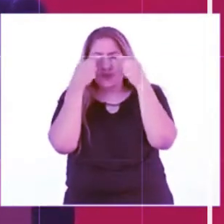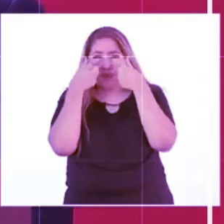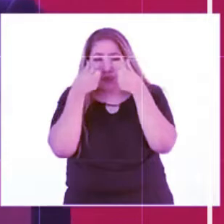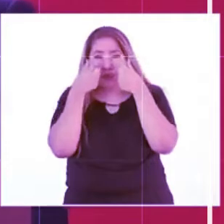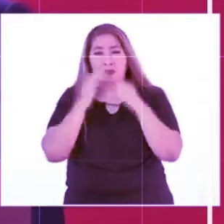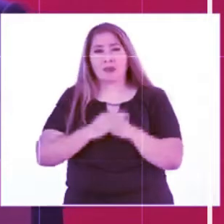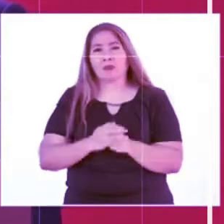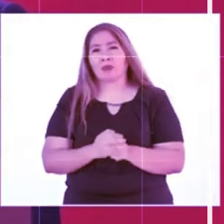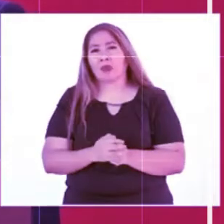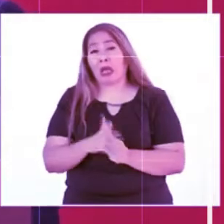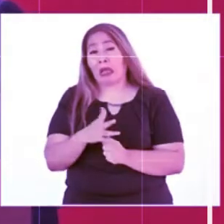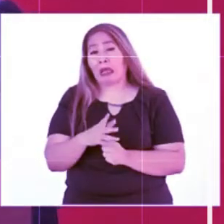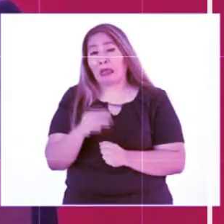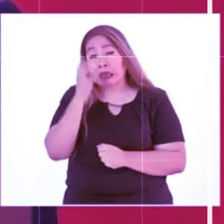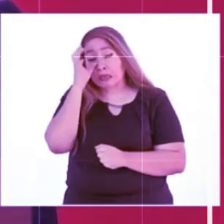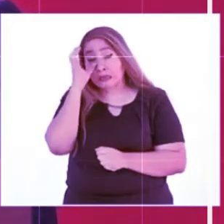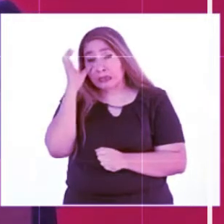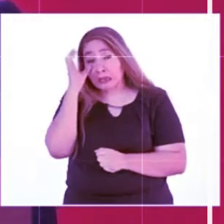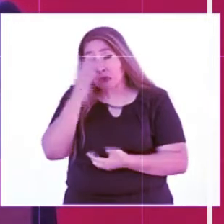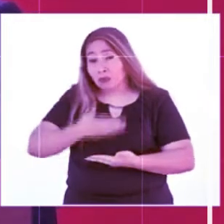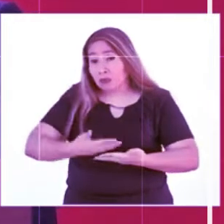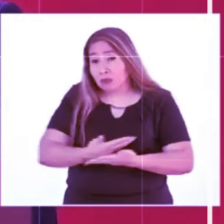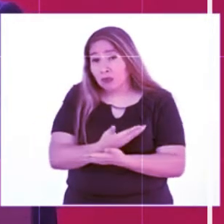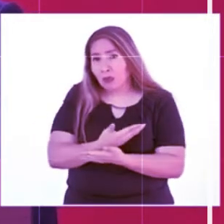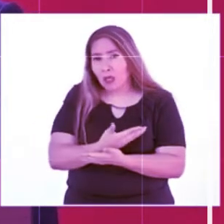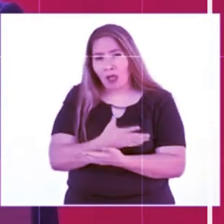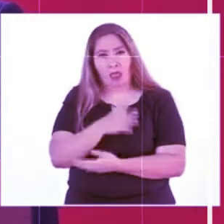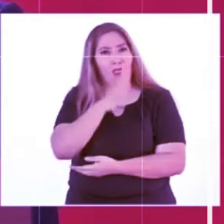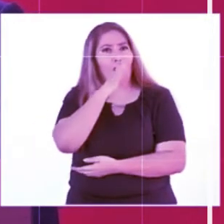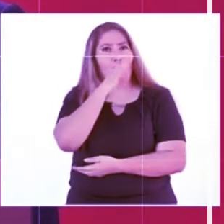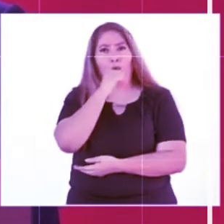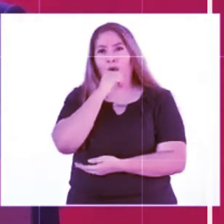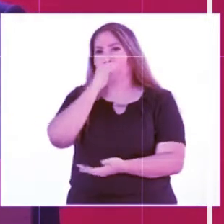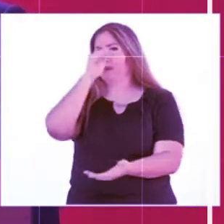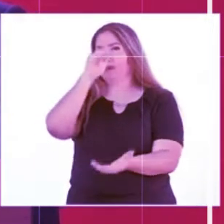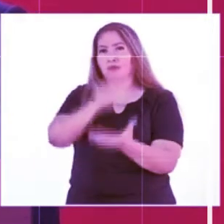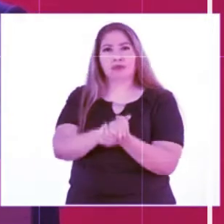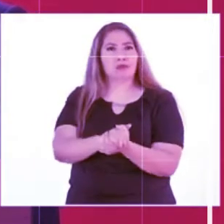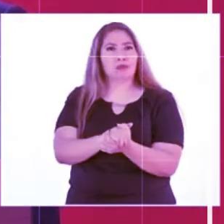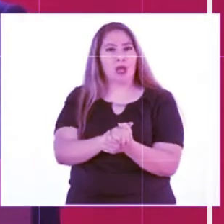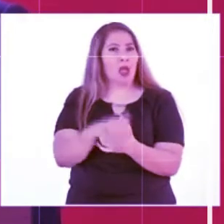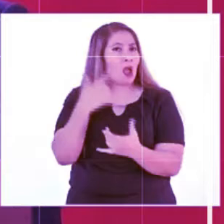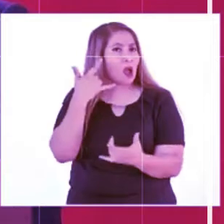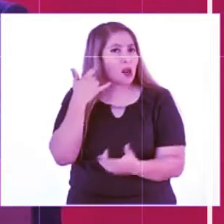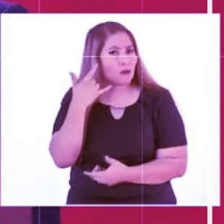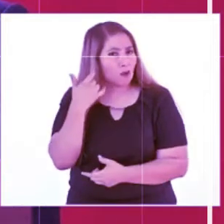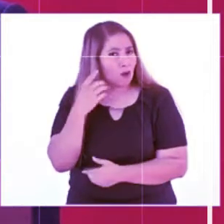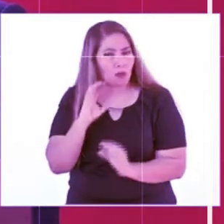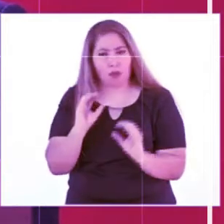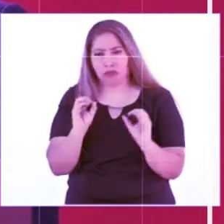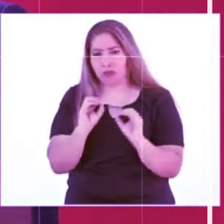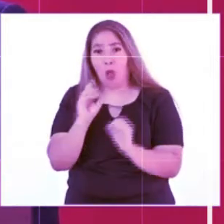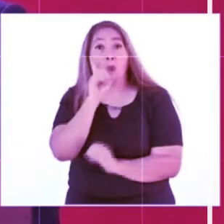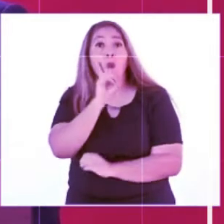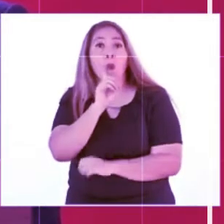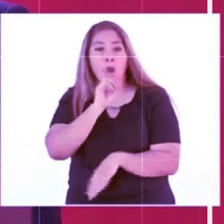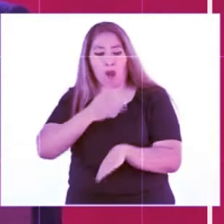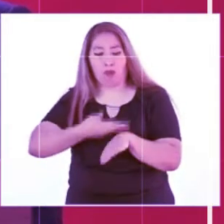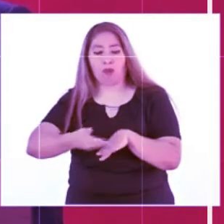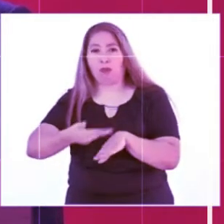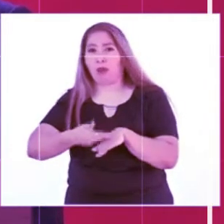en especial de origen chino, no podía casarse en California con una mujer